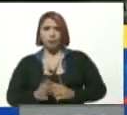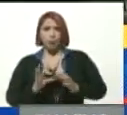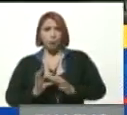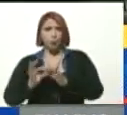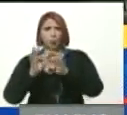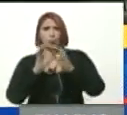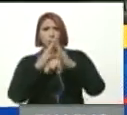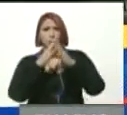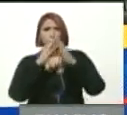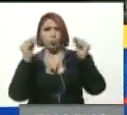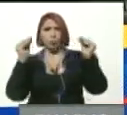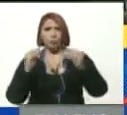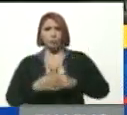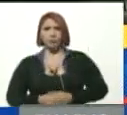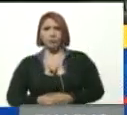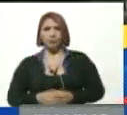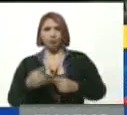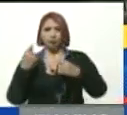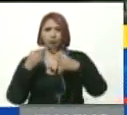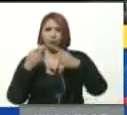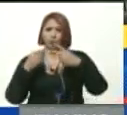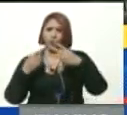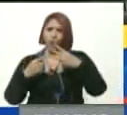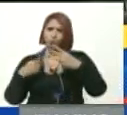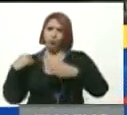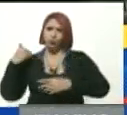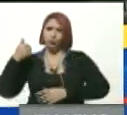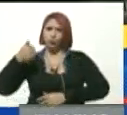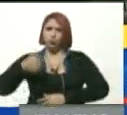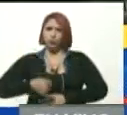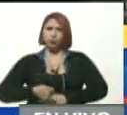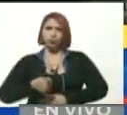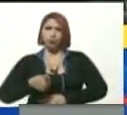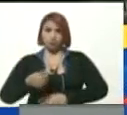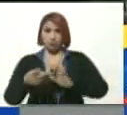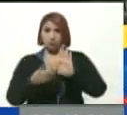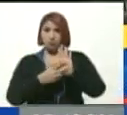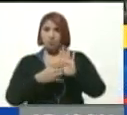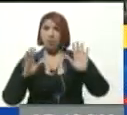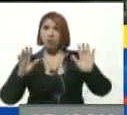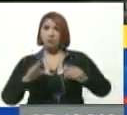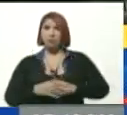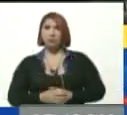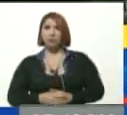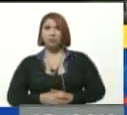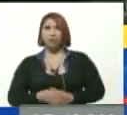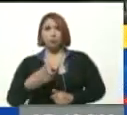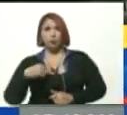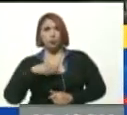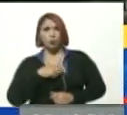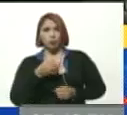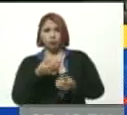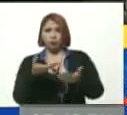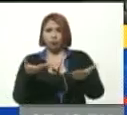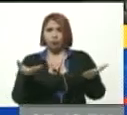todos, varias generaciones, ¿verdad? Aquí estamos nosotros.